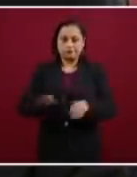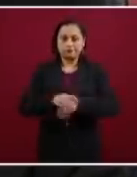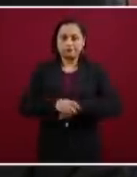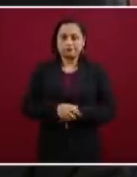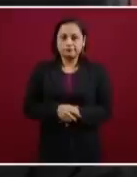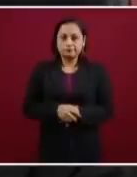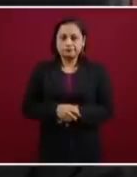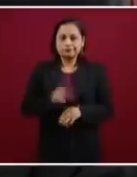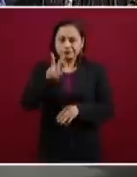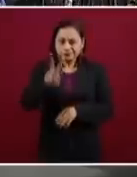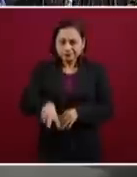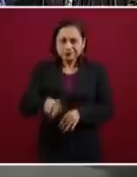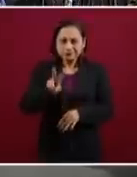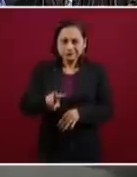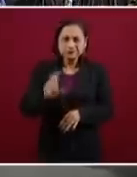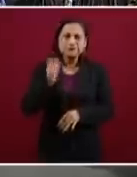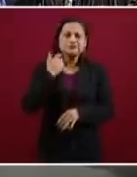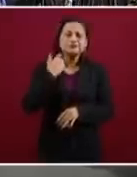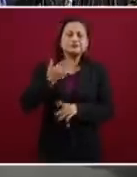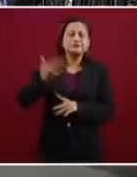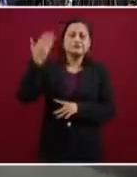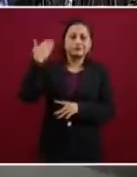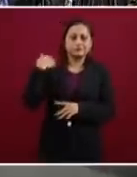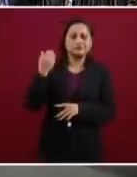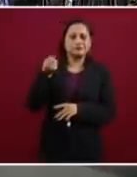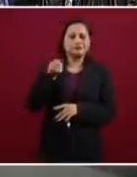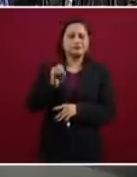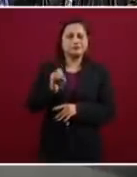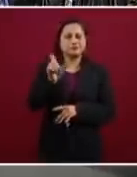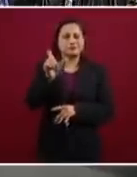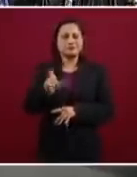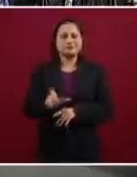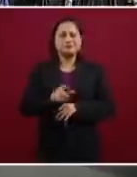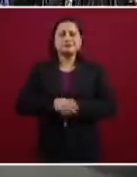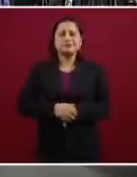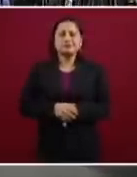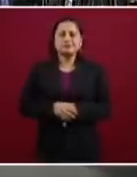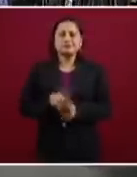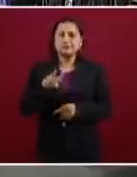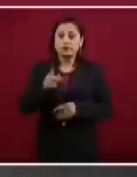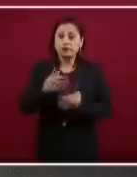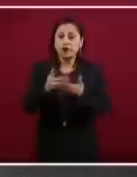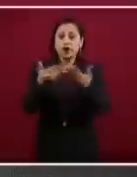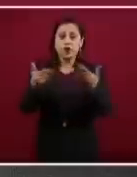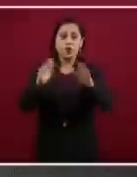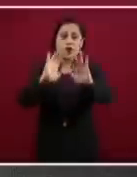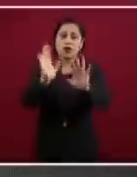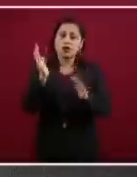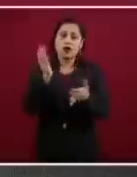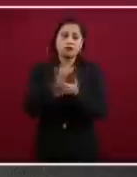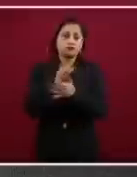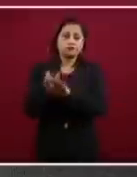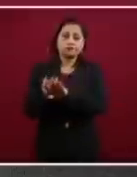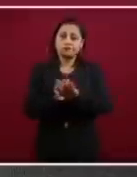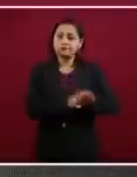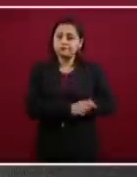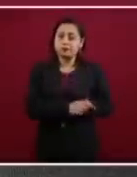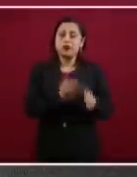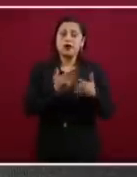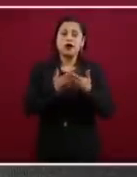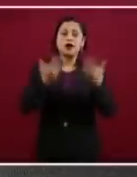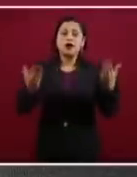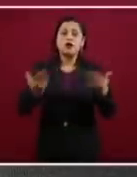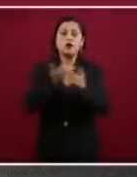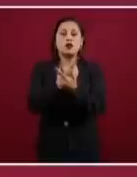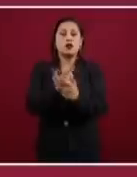así era entonces eso ya se terminó entonces libertad total para